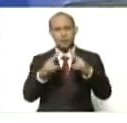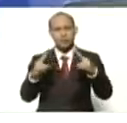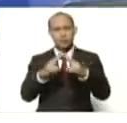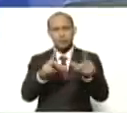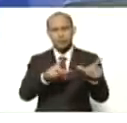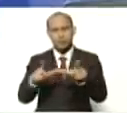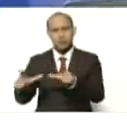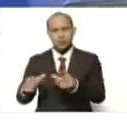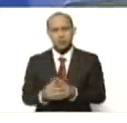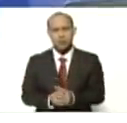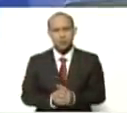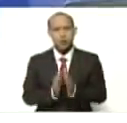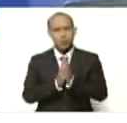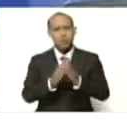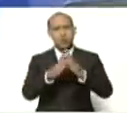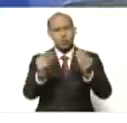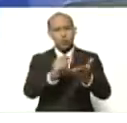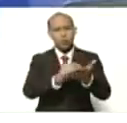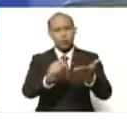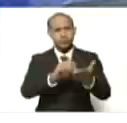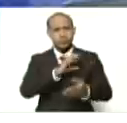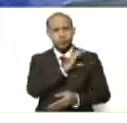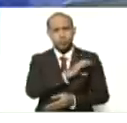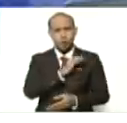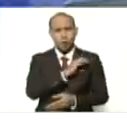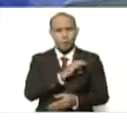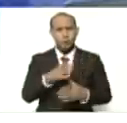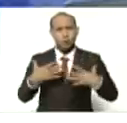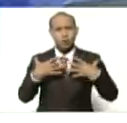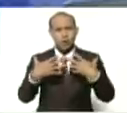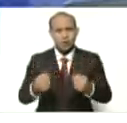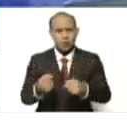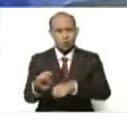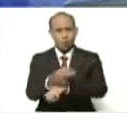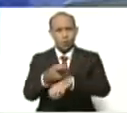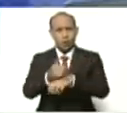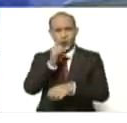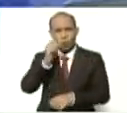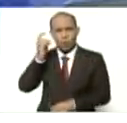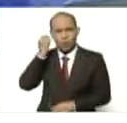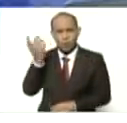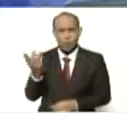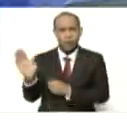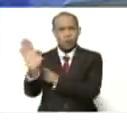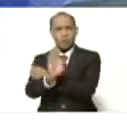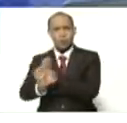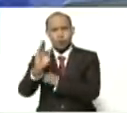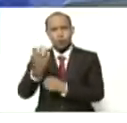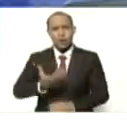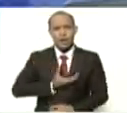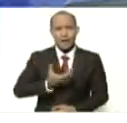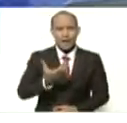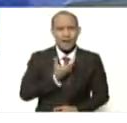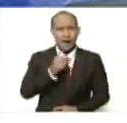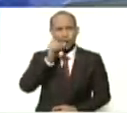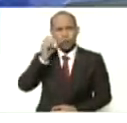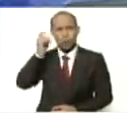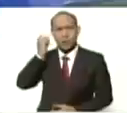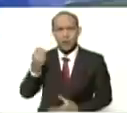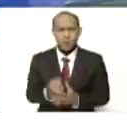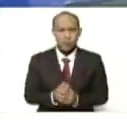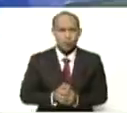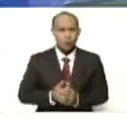tomen nota comisión de salud tomen nota gobernadores gobernadoras protectores alcaldes alcaldesas